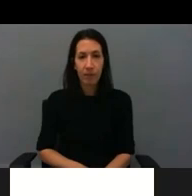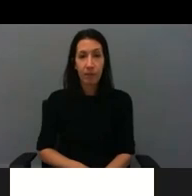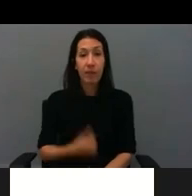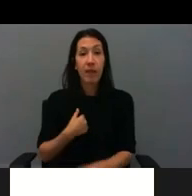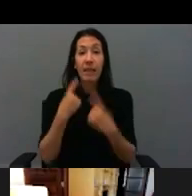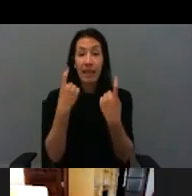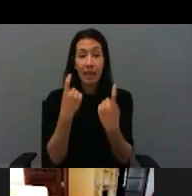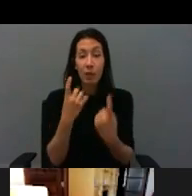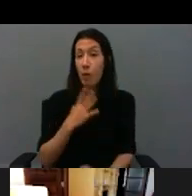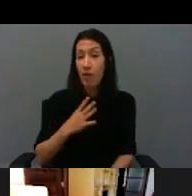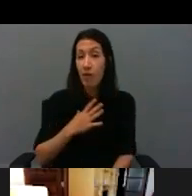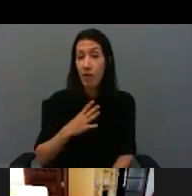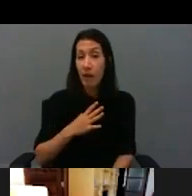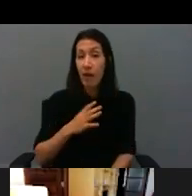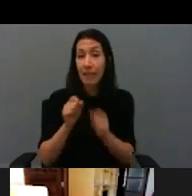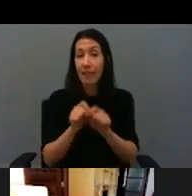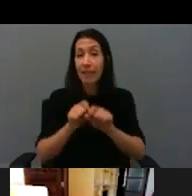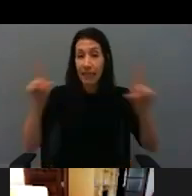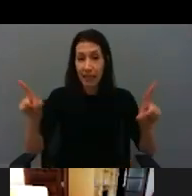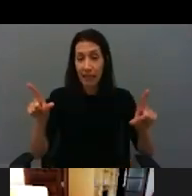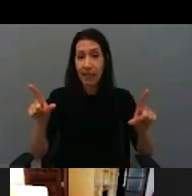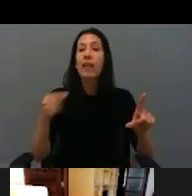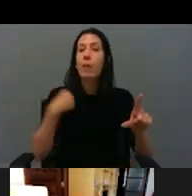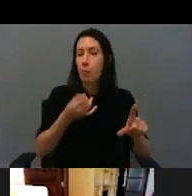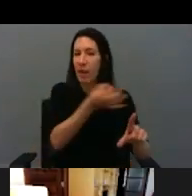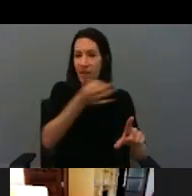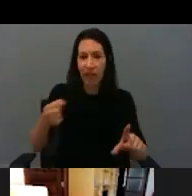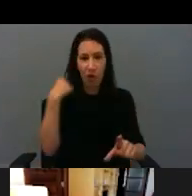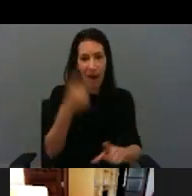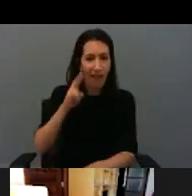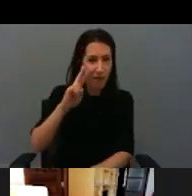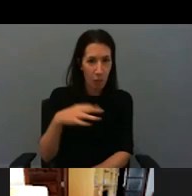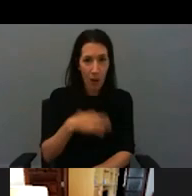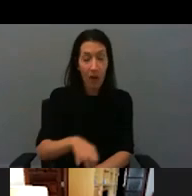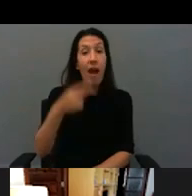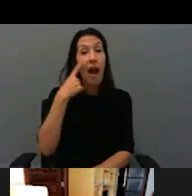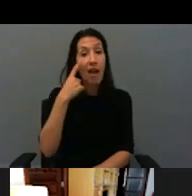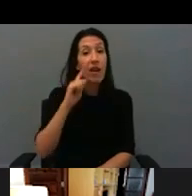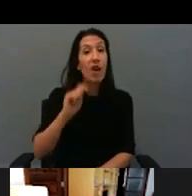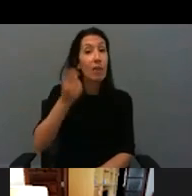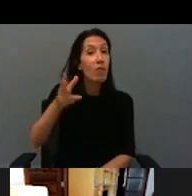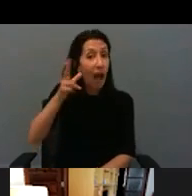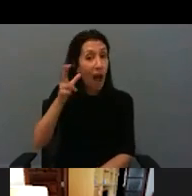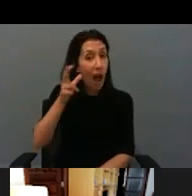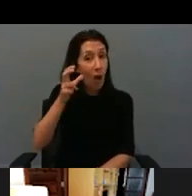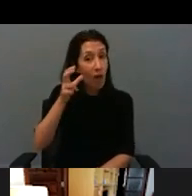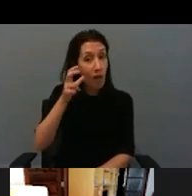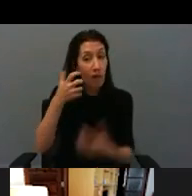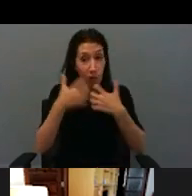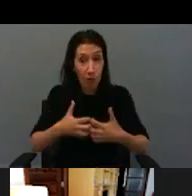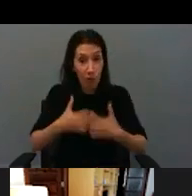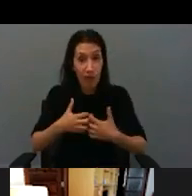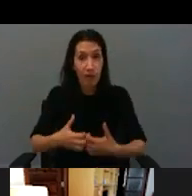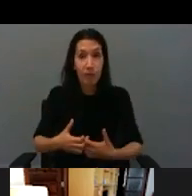Necesitaríamos que se encendiera la cámara de Conchi, eso es, y a ver si conseguimos que el audio sí.